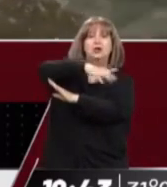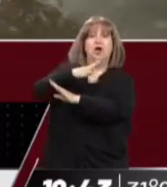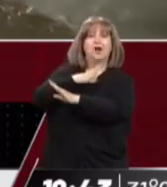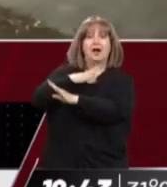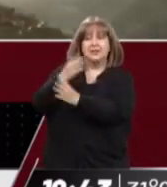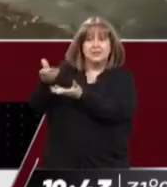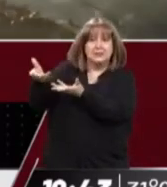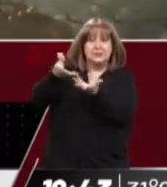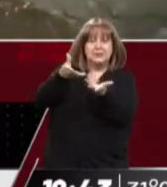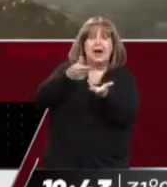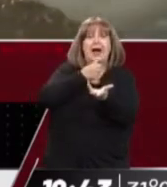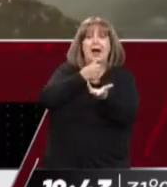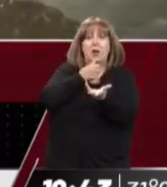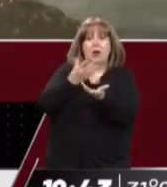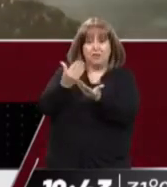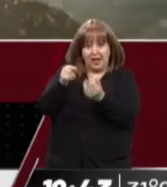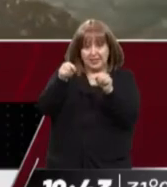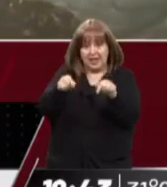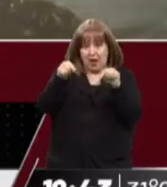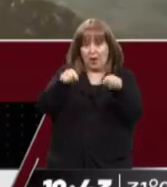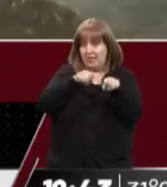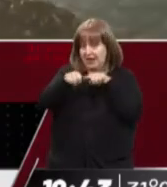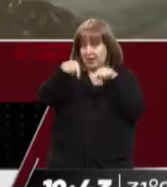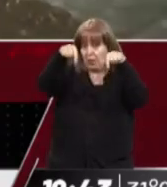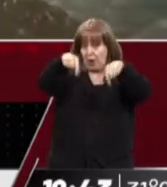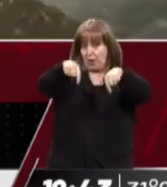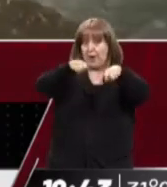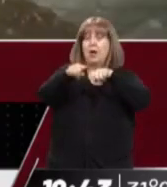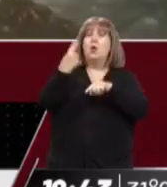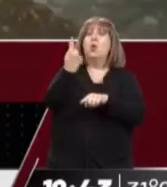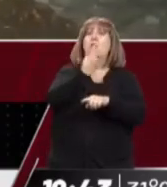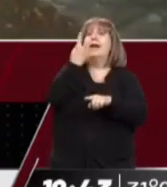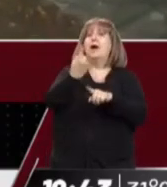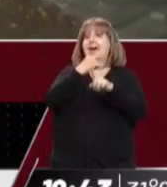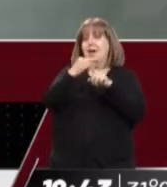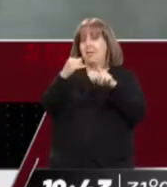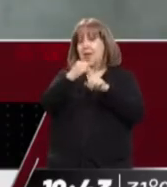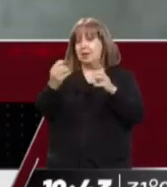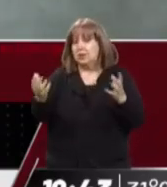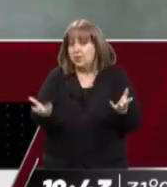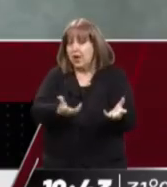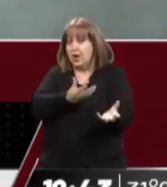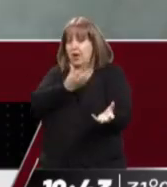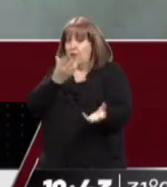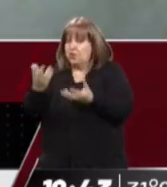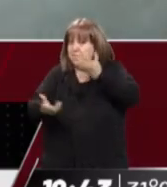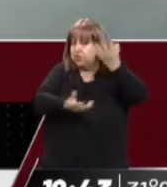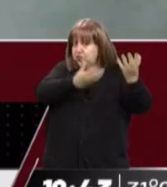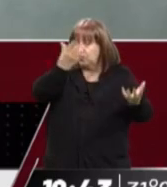en este momento están claro Esto está pasando ahora hace una hora y media aproximadamente comienza el fuego Sí